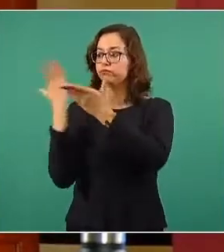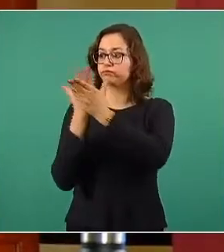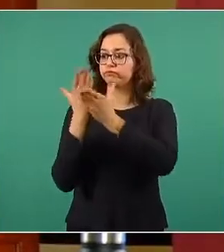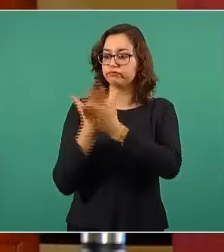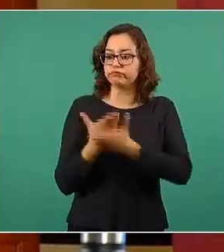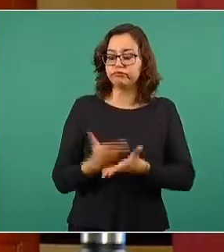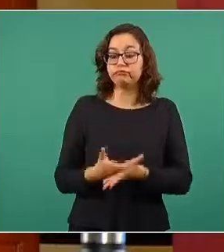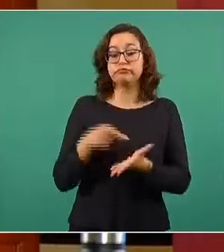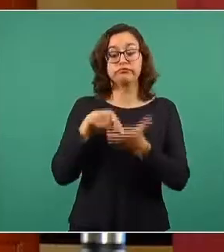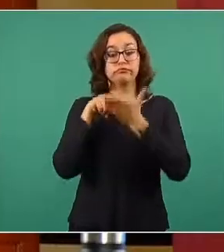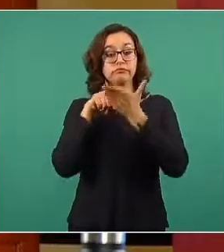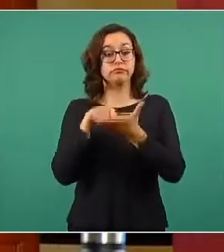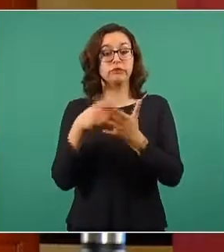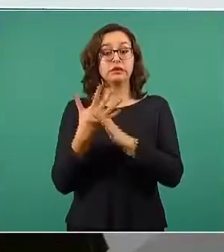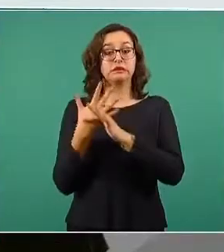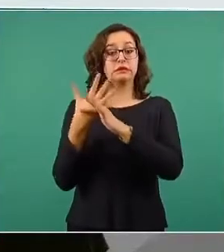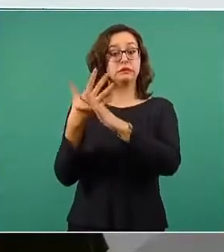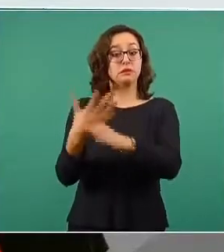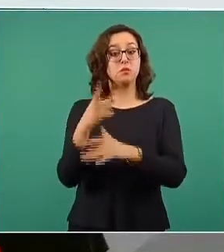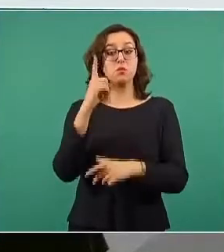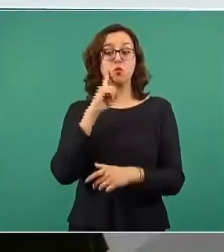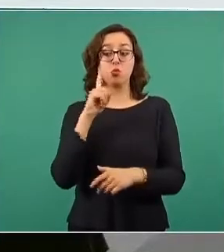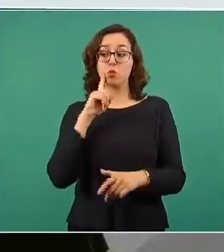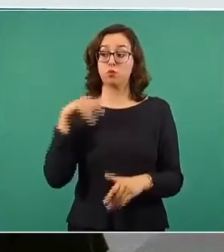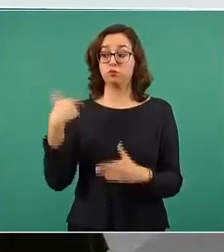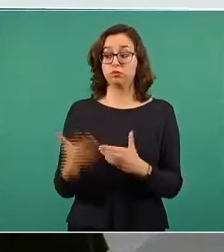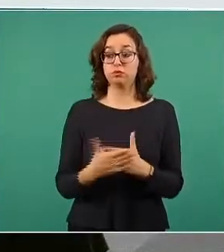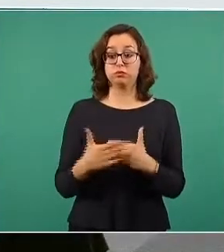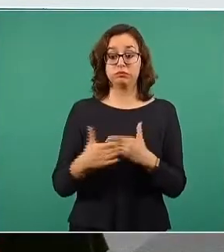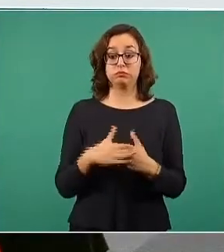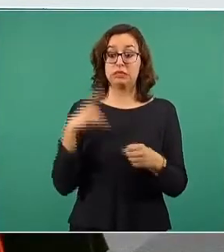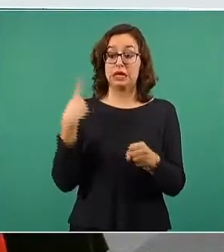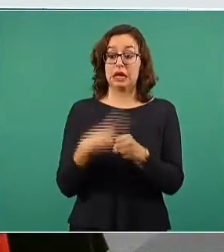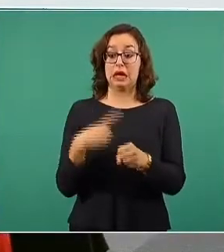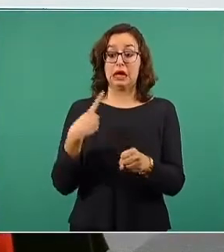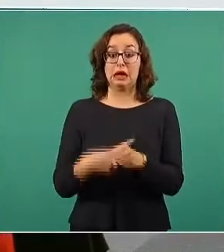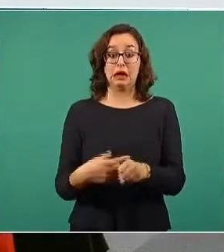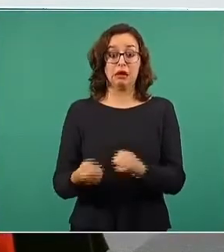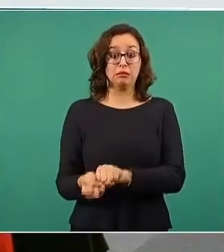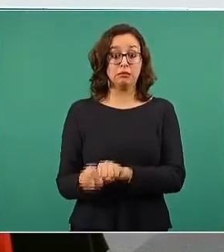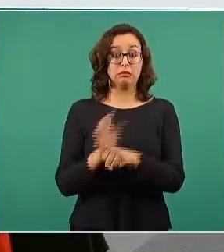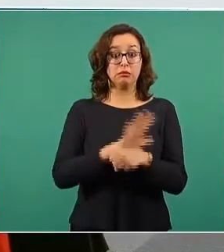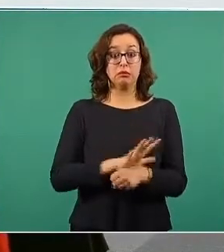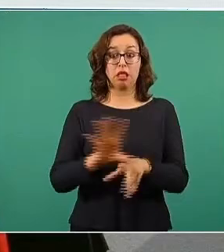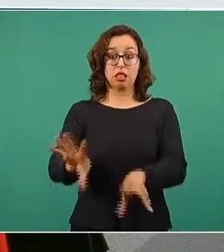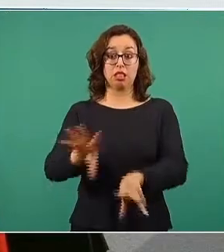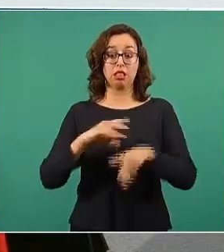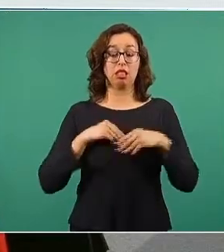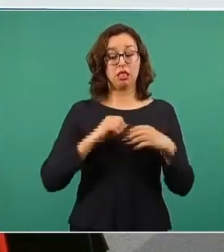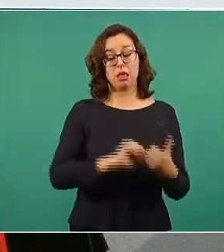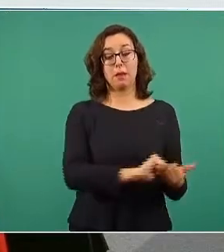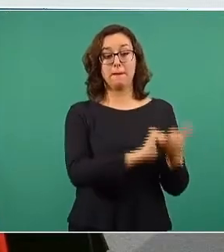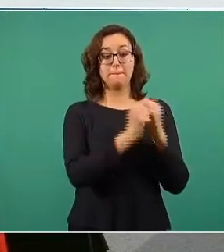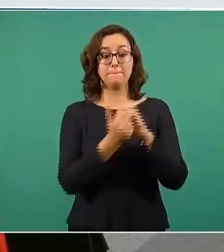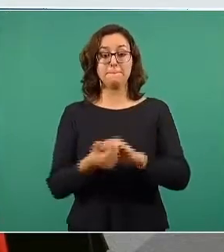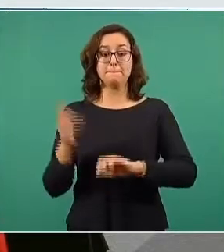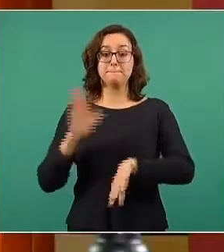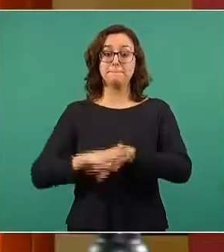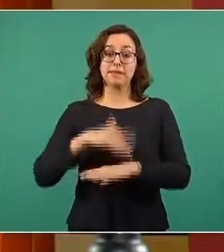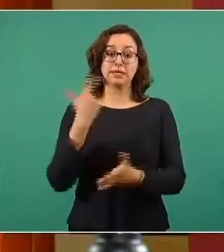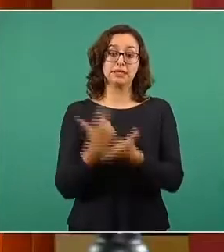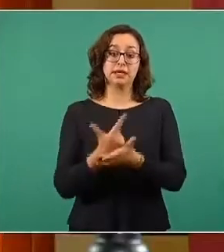de complicaciones y de mortalidad en las mujeres embarazadas, pero además se protege desde